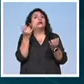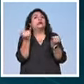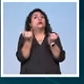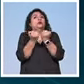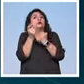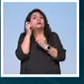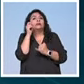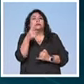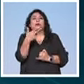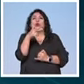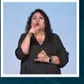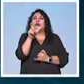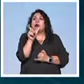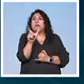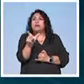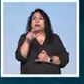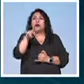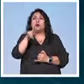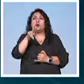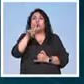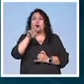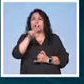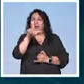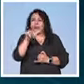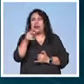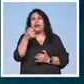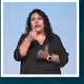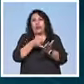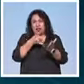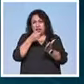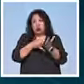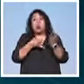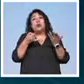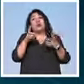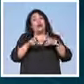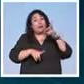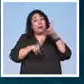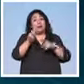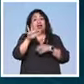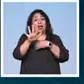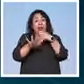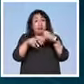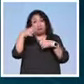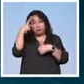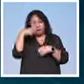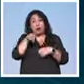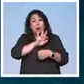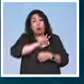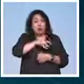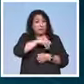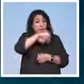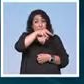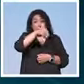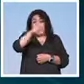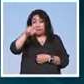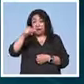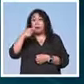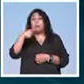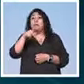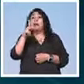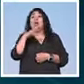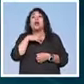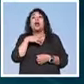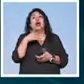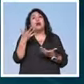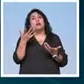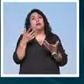a los hueta gigantes de Nueva Zelanda la agricultura que depende de los insectos para la polinización pero lanza al medio